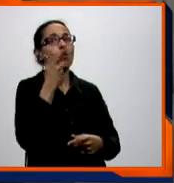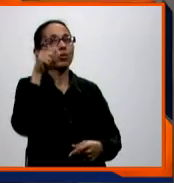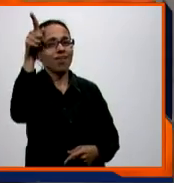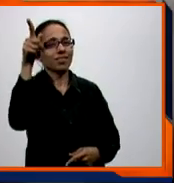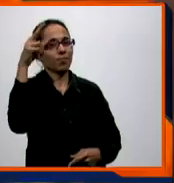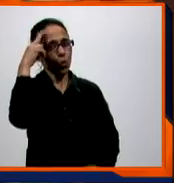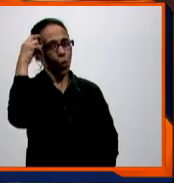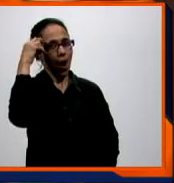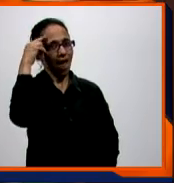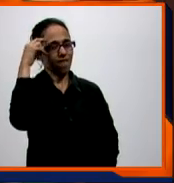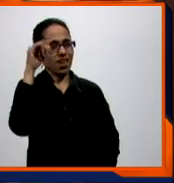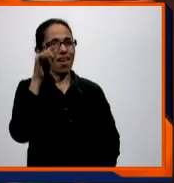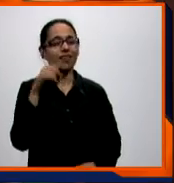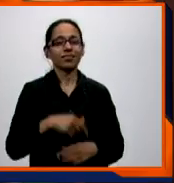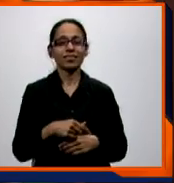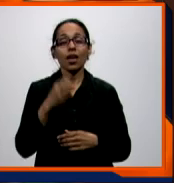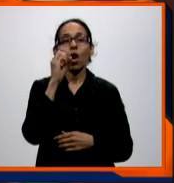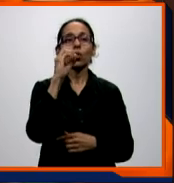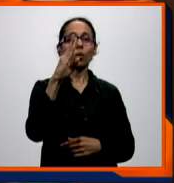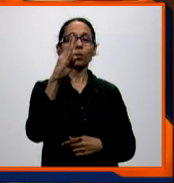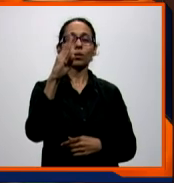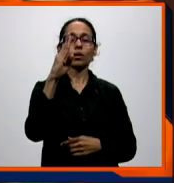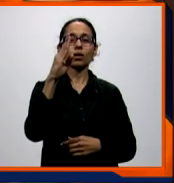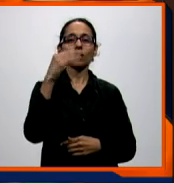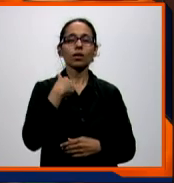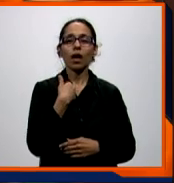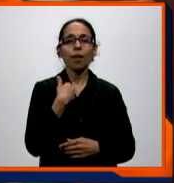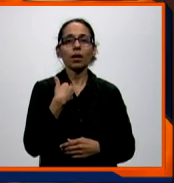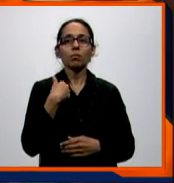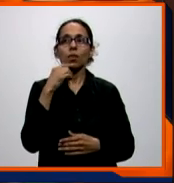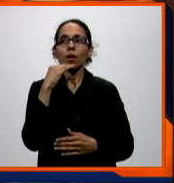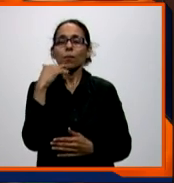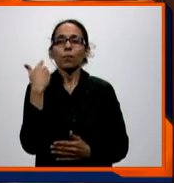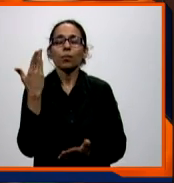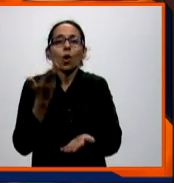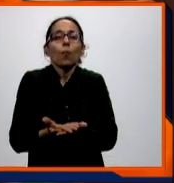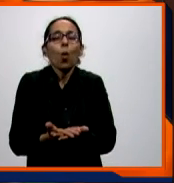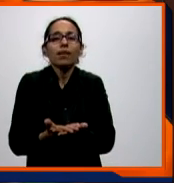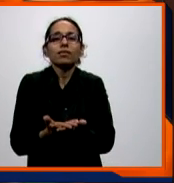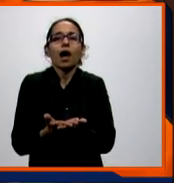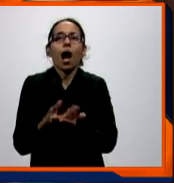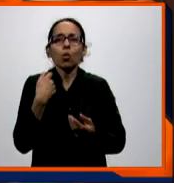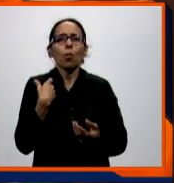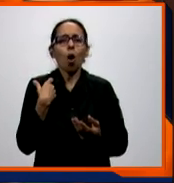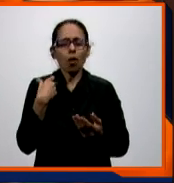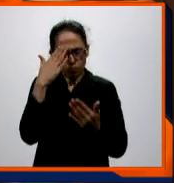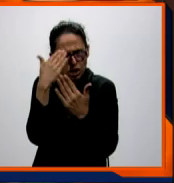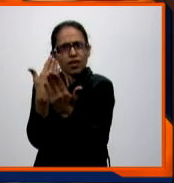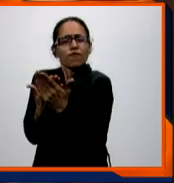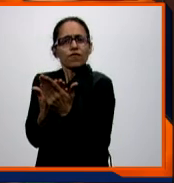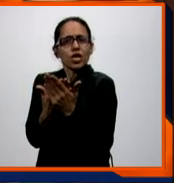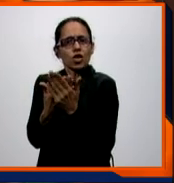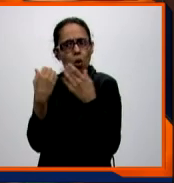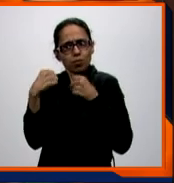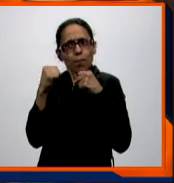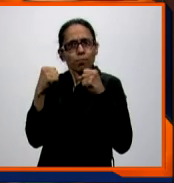9, acá. El club que me ofrezca un mejor desafío deportivo es lo que